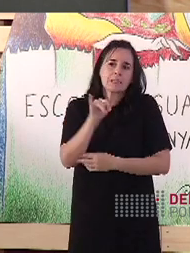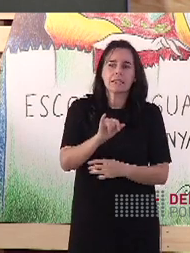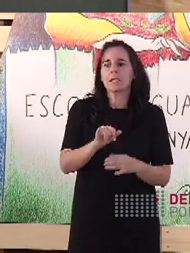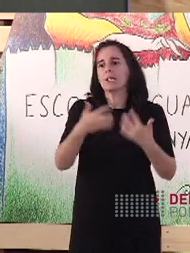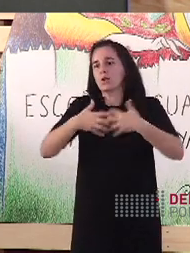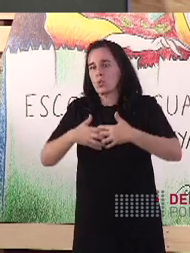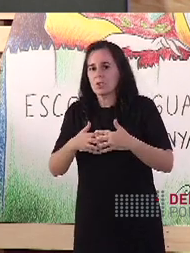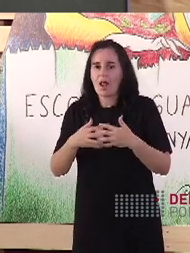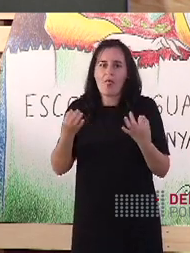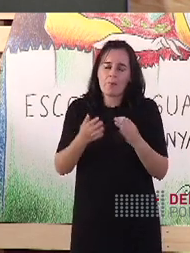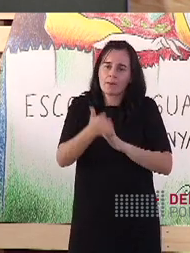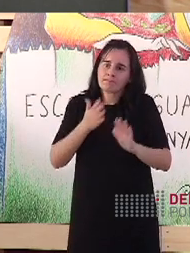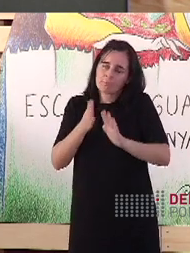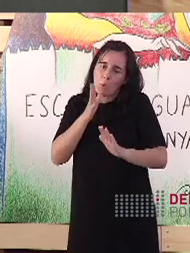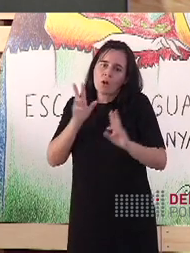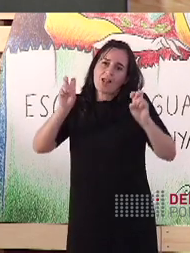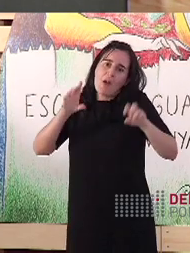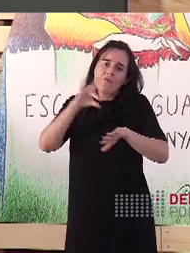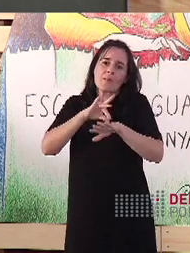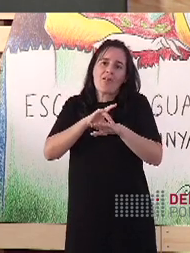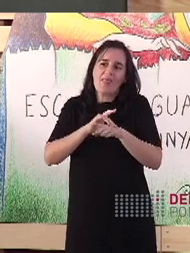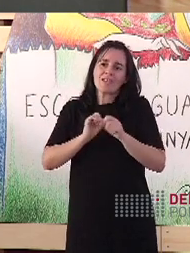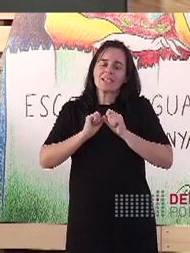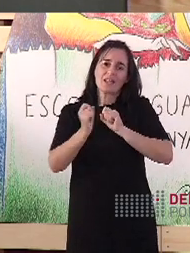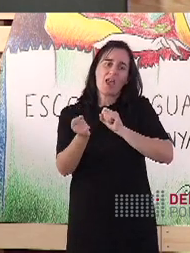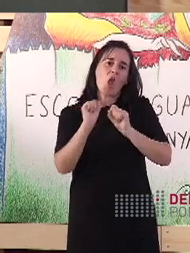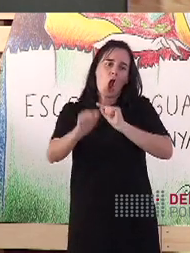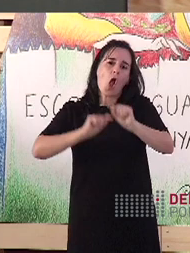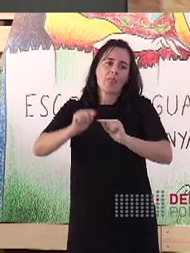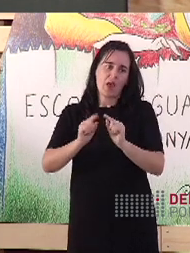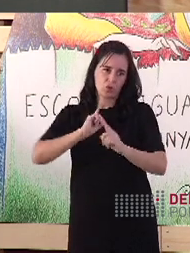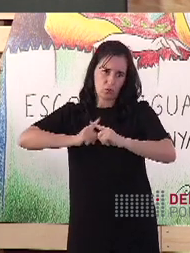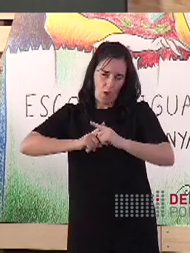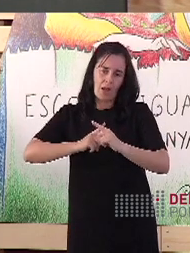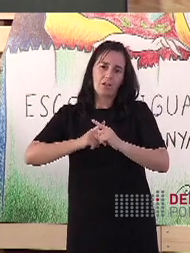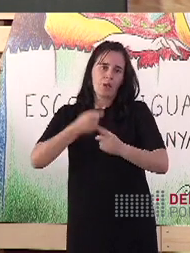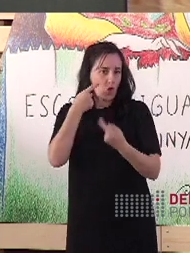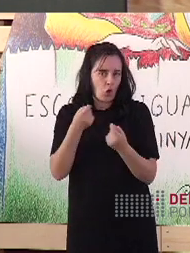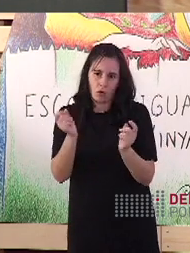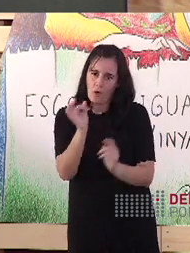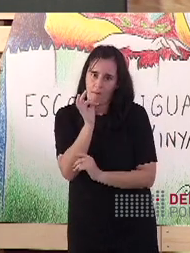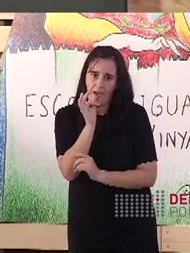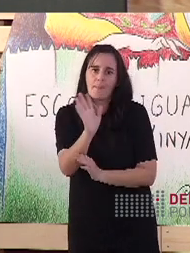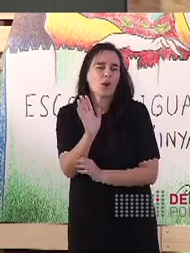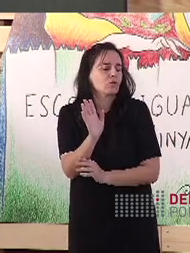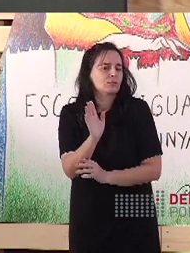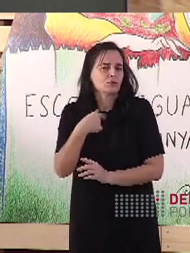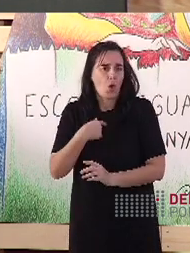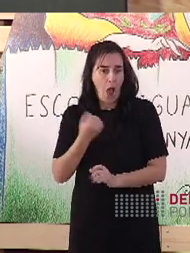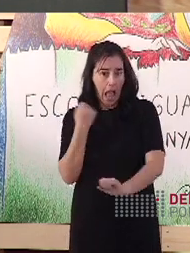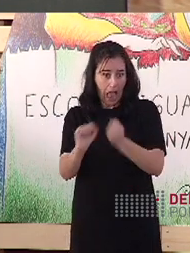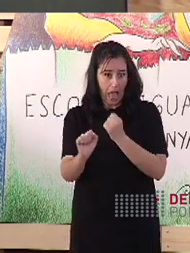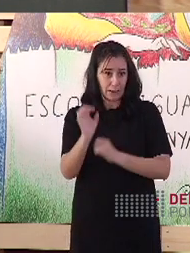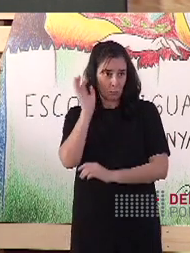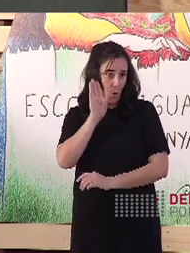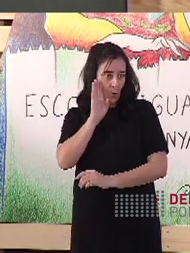es verdad que el tema de las enfermedades de transmisión sexual no está muy controlado, pero es maravilloso ser actriz porno. Sin embargo, ¿qué